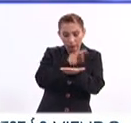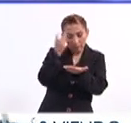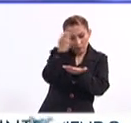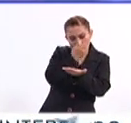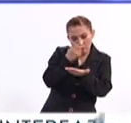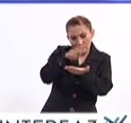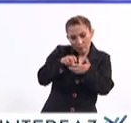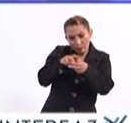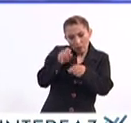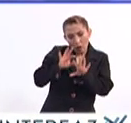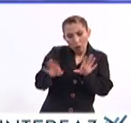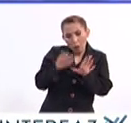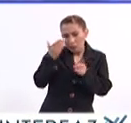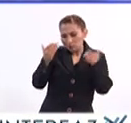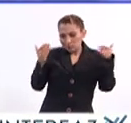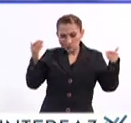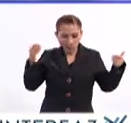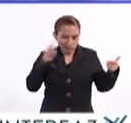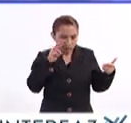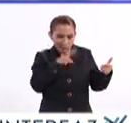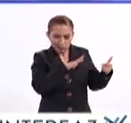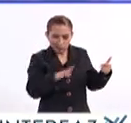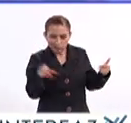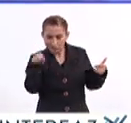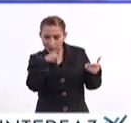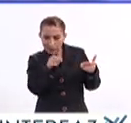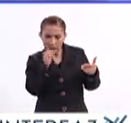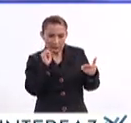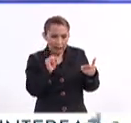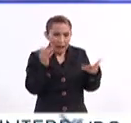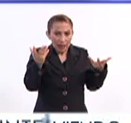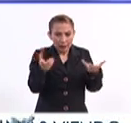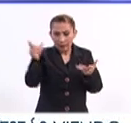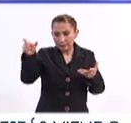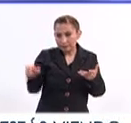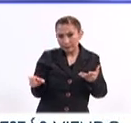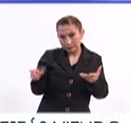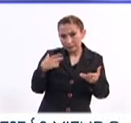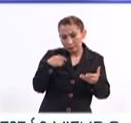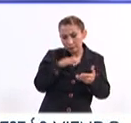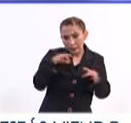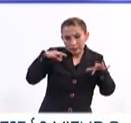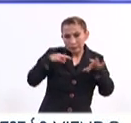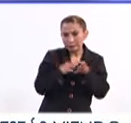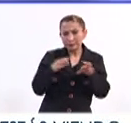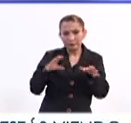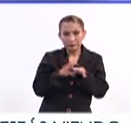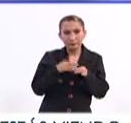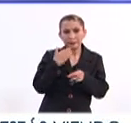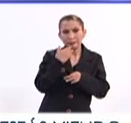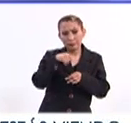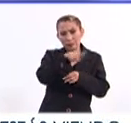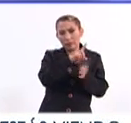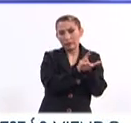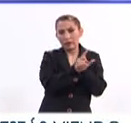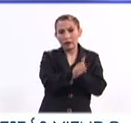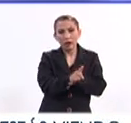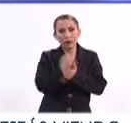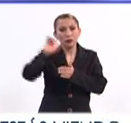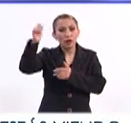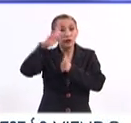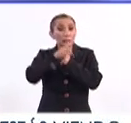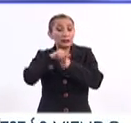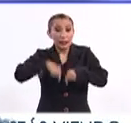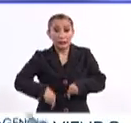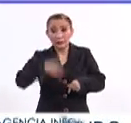podamos analizar y tener como en un mapeo general, y a partir de eso generar una figura que pueda ser compatible con los derechos en el